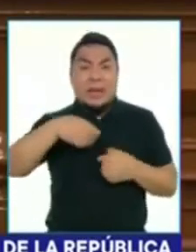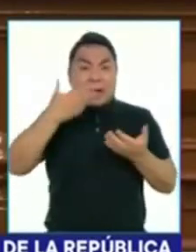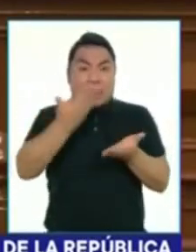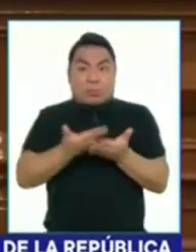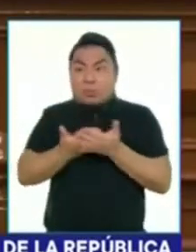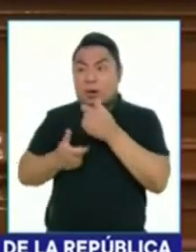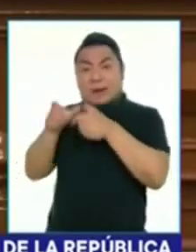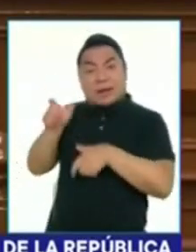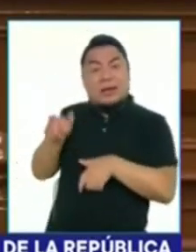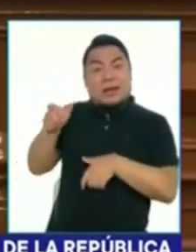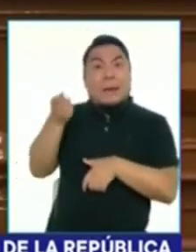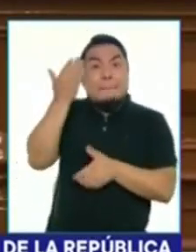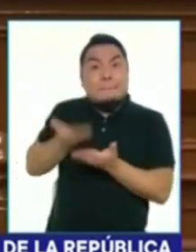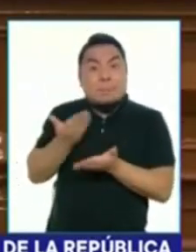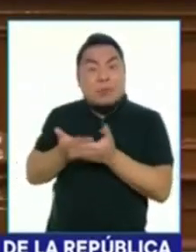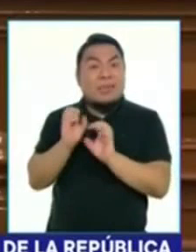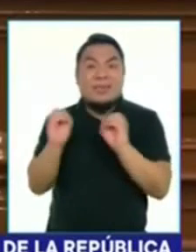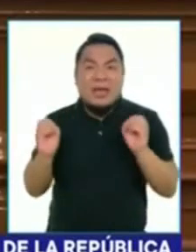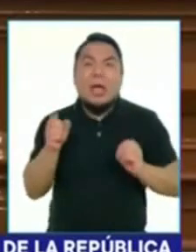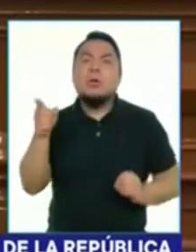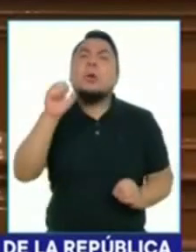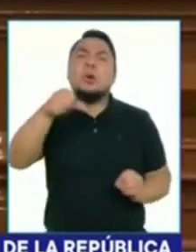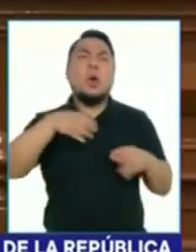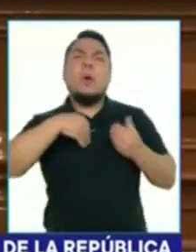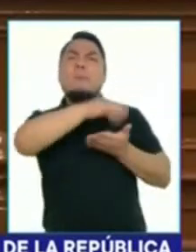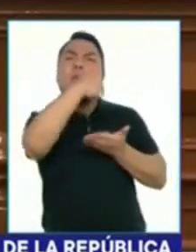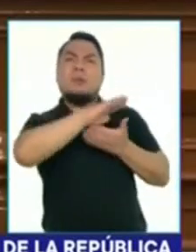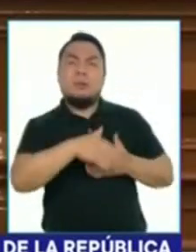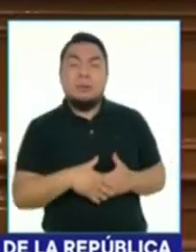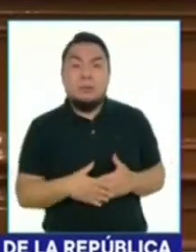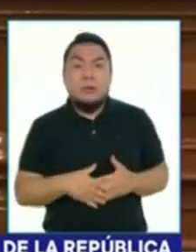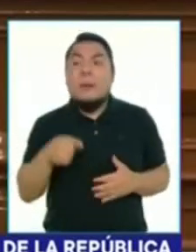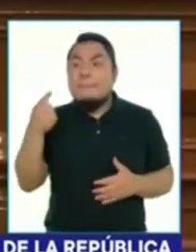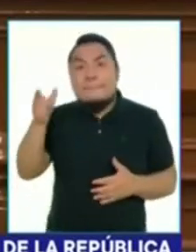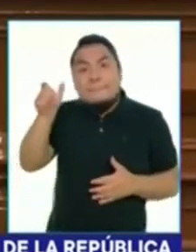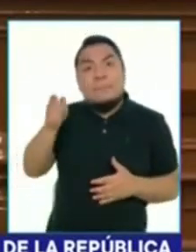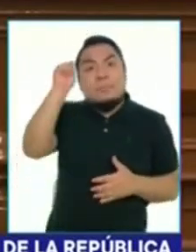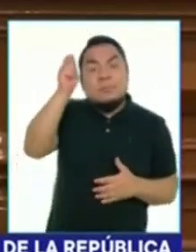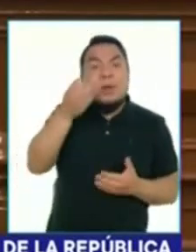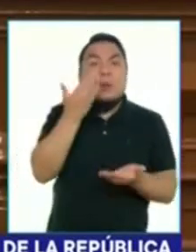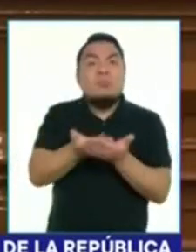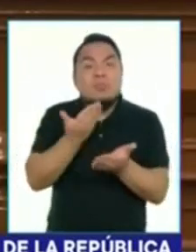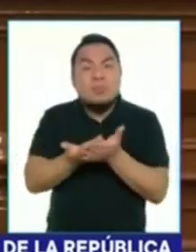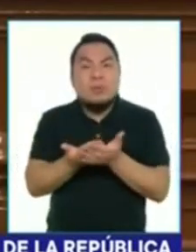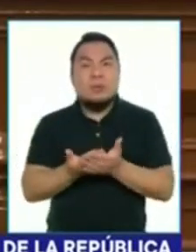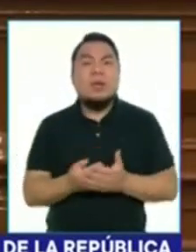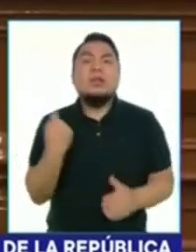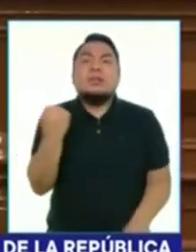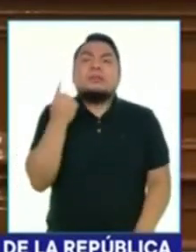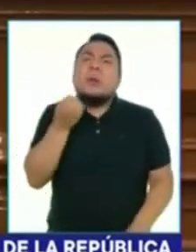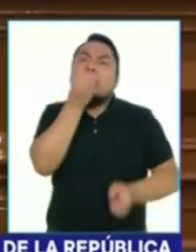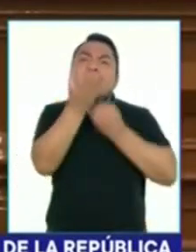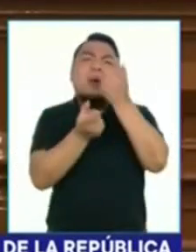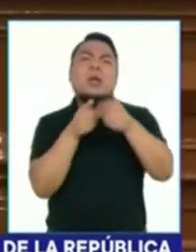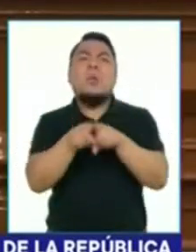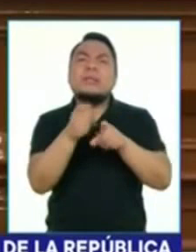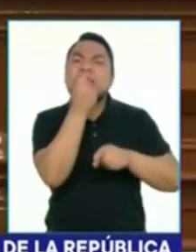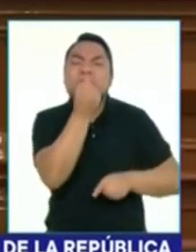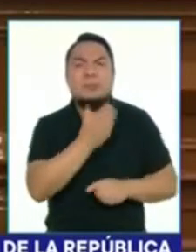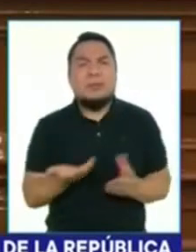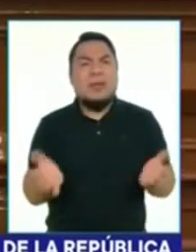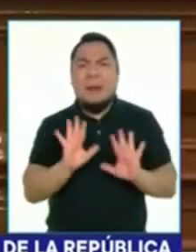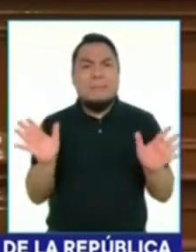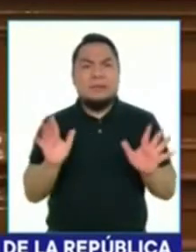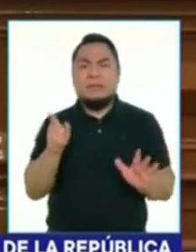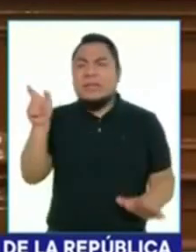ni contrastar absolutamente nada, solo con la versión de aspirantes a colaboradores eficaces.